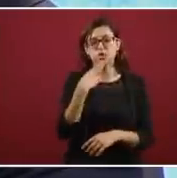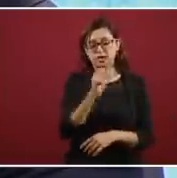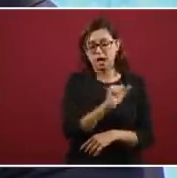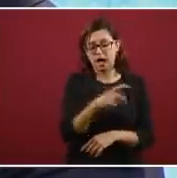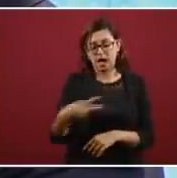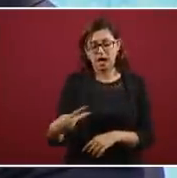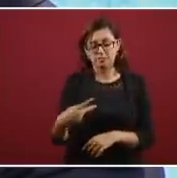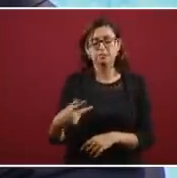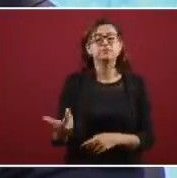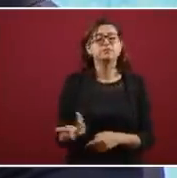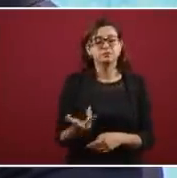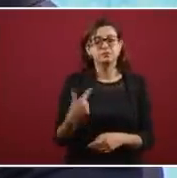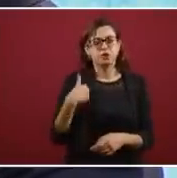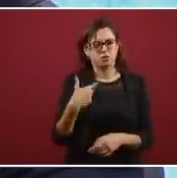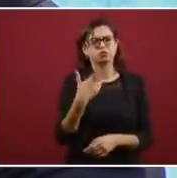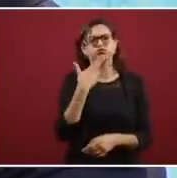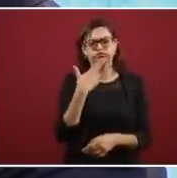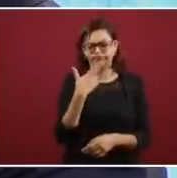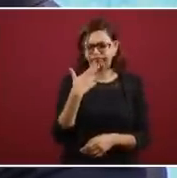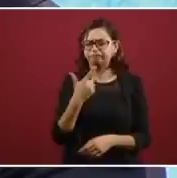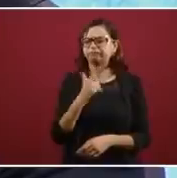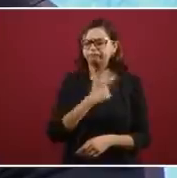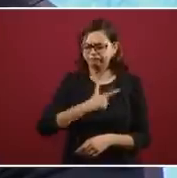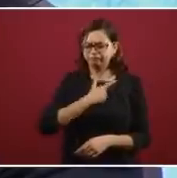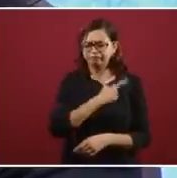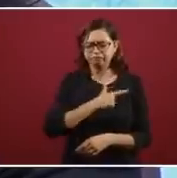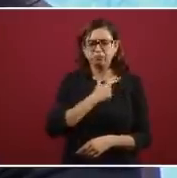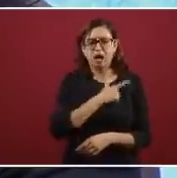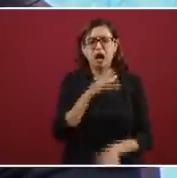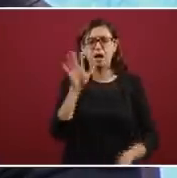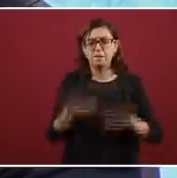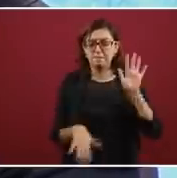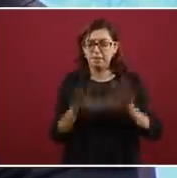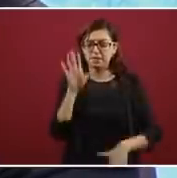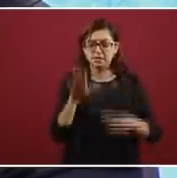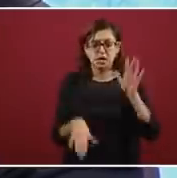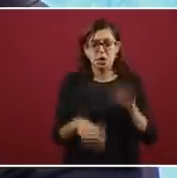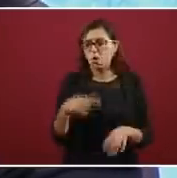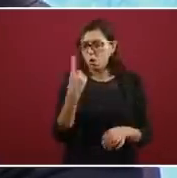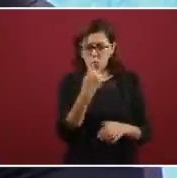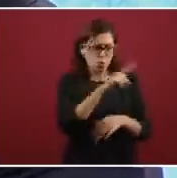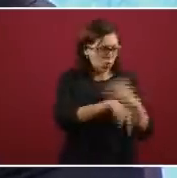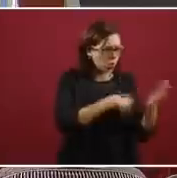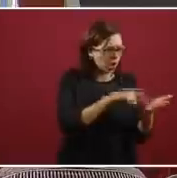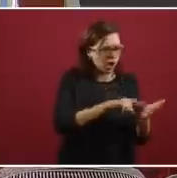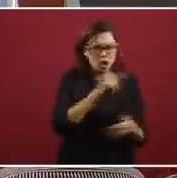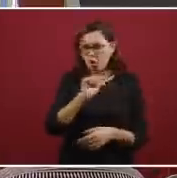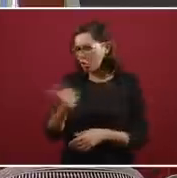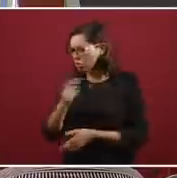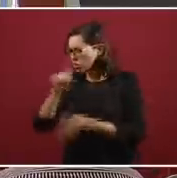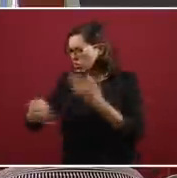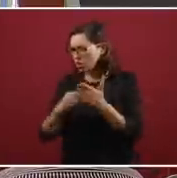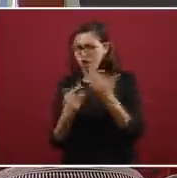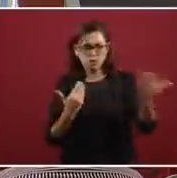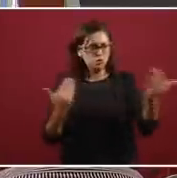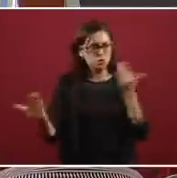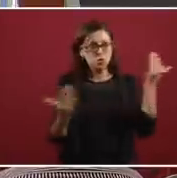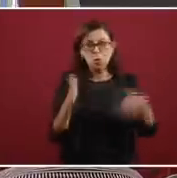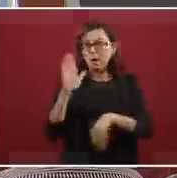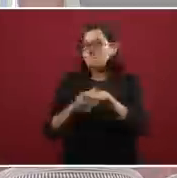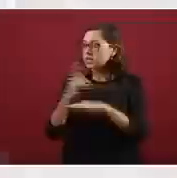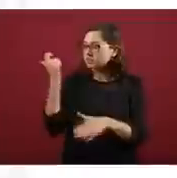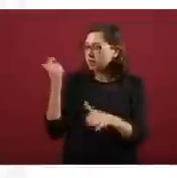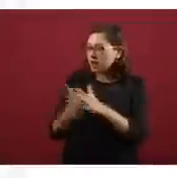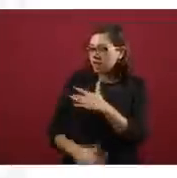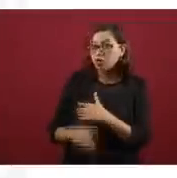servido bastante, dice, he encontrado diferencias hasta de 2 pesos de una gasolinera a otra, y para los que dicen que los